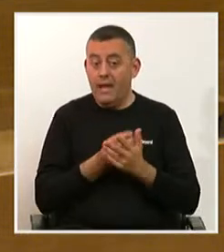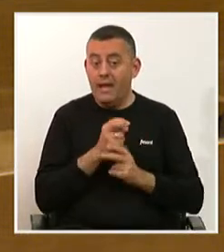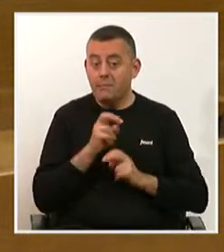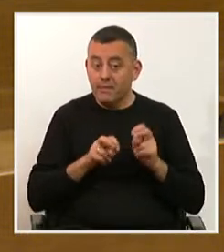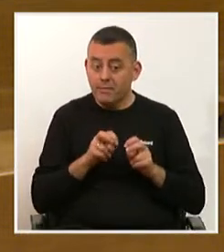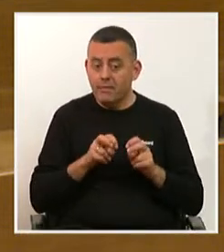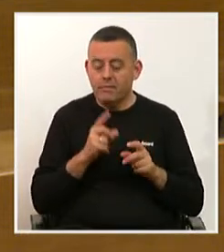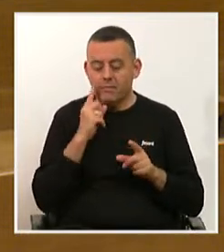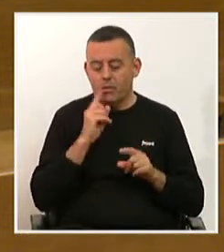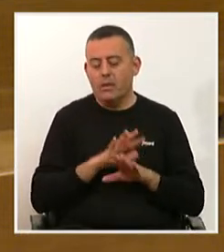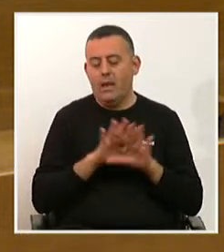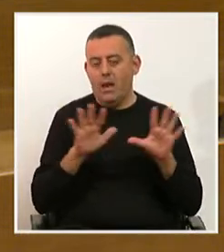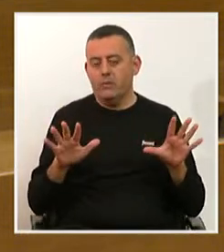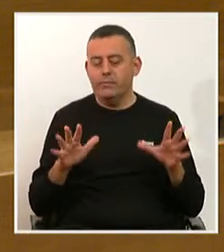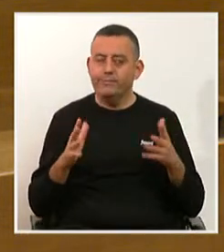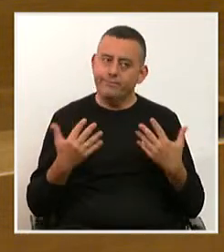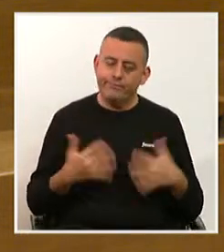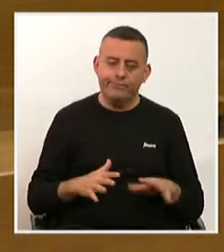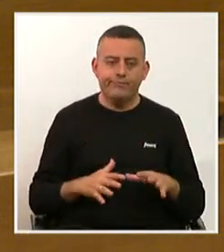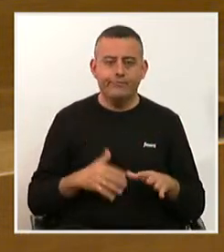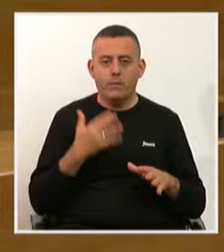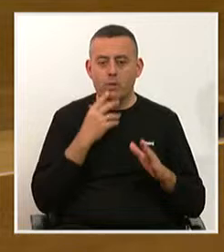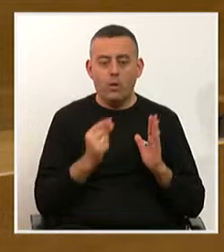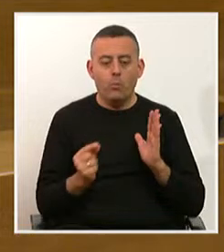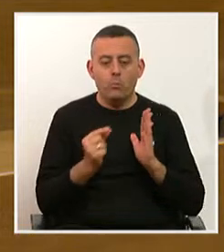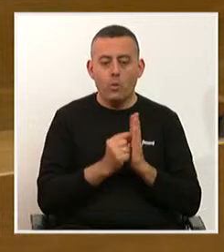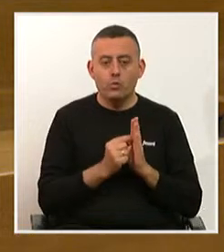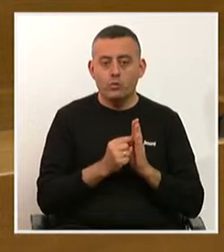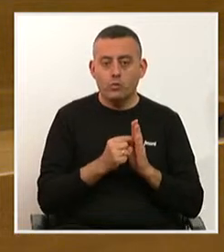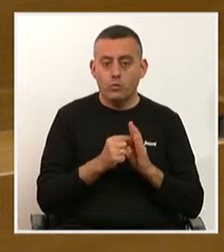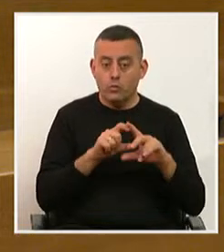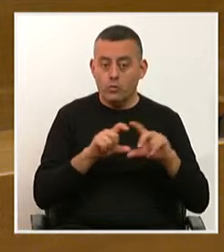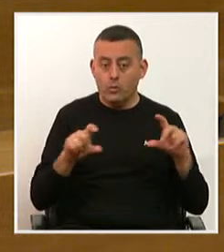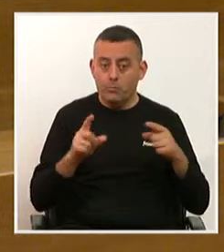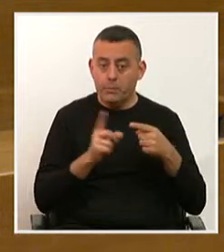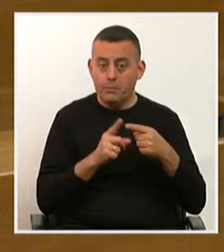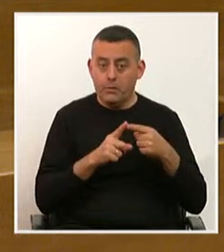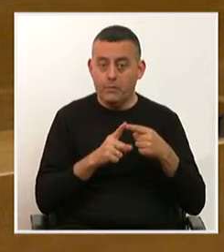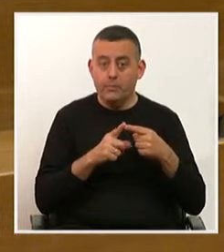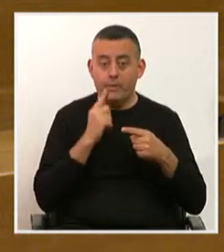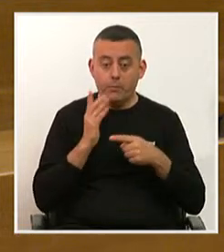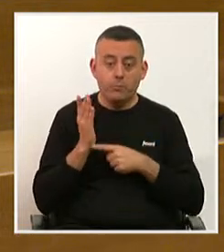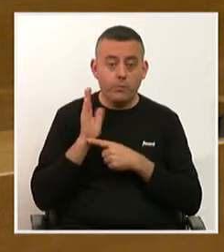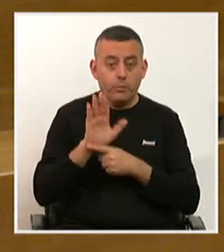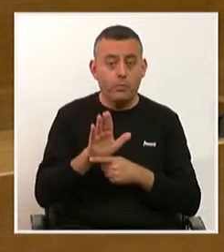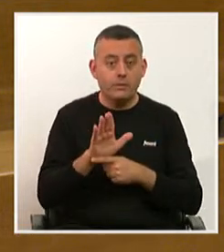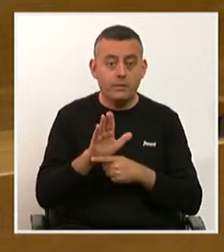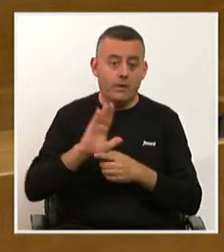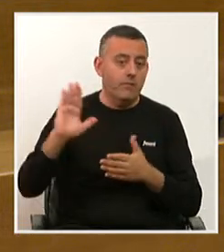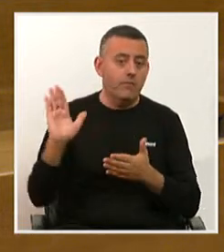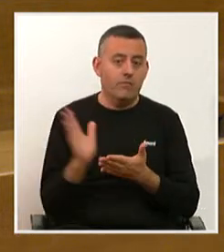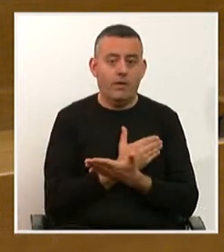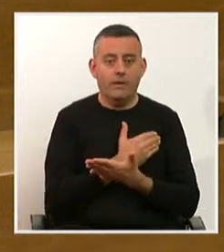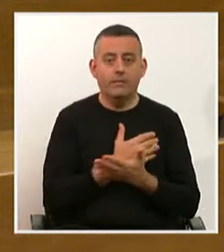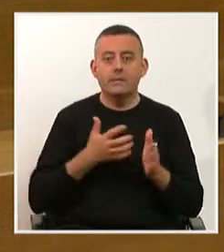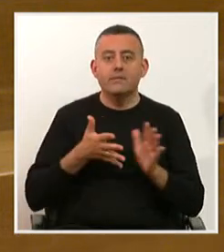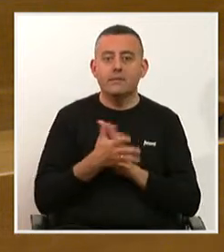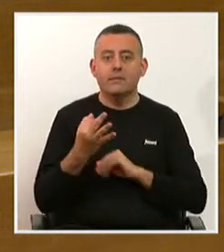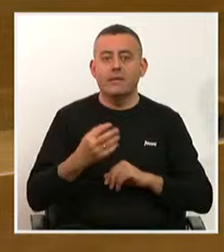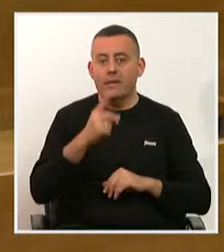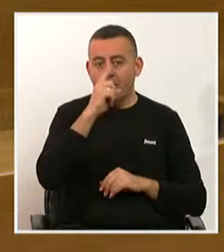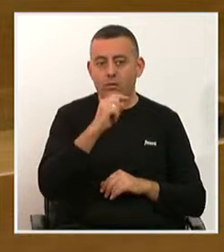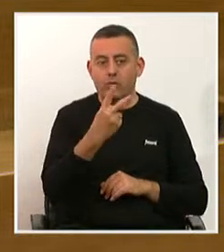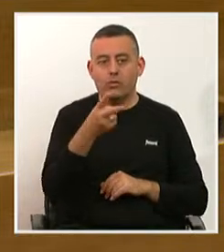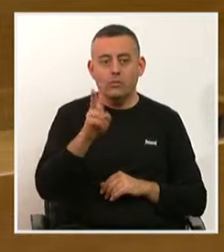resulta que el primer car la esencia de la propia propa que por deat que es presentar